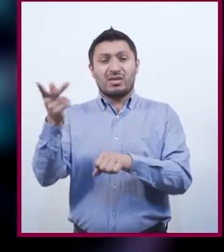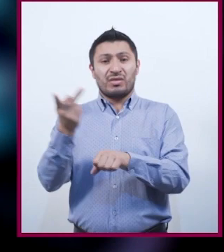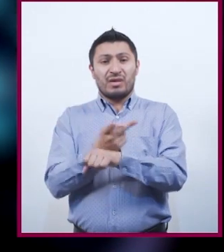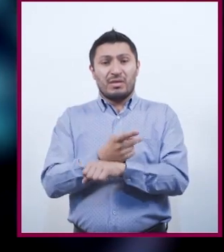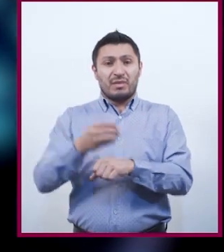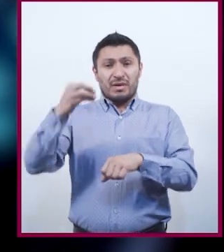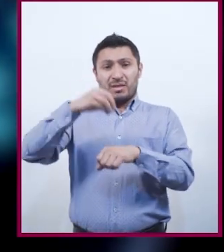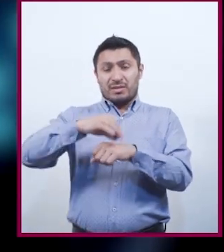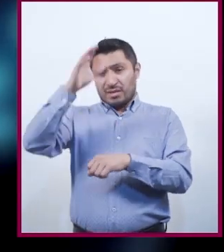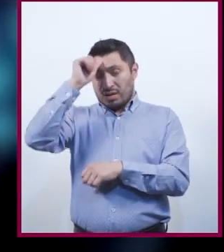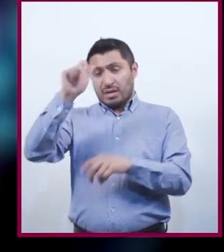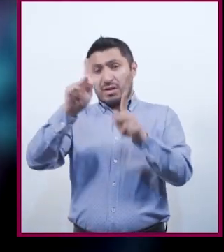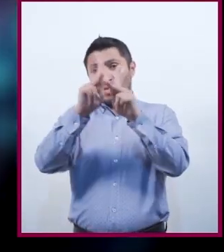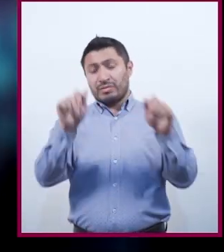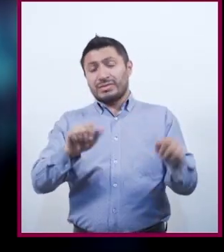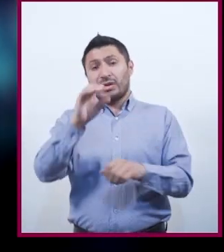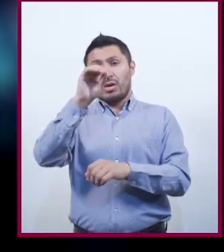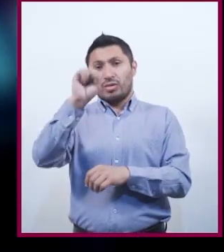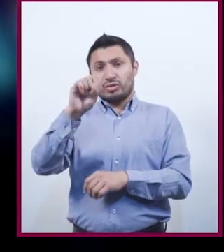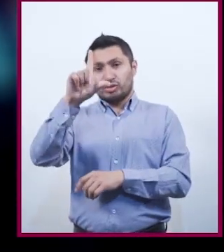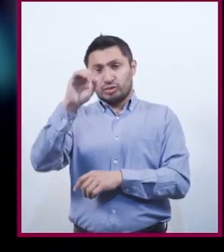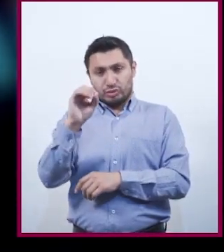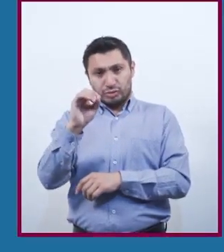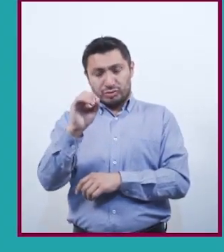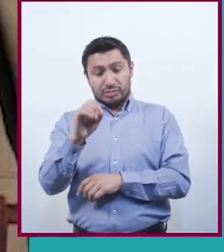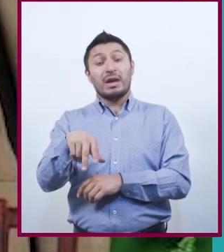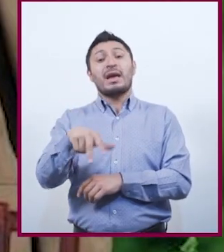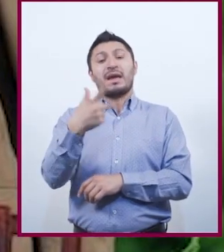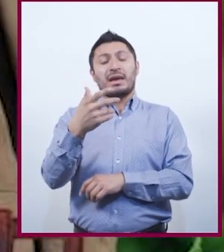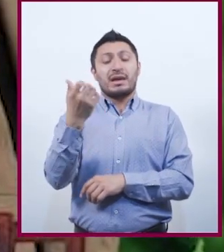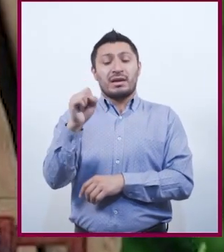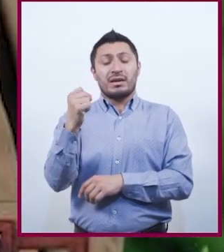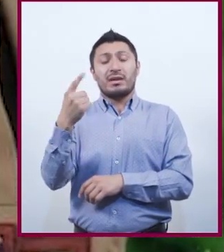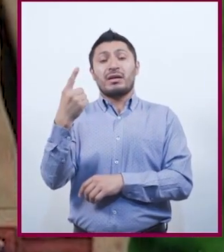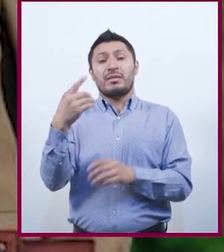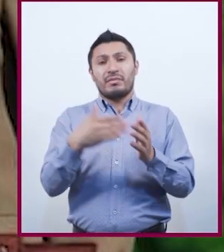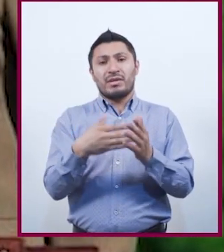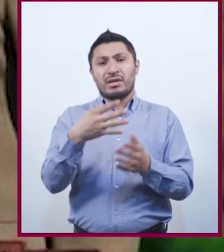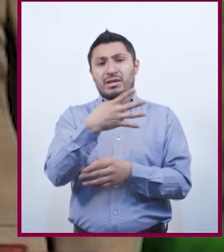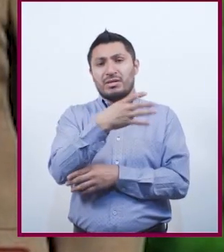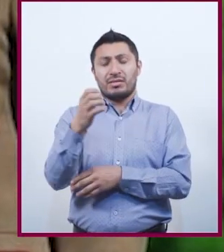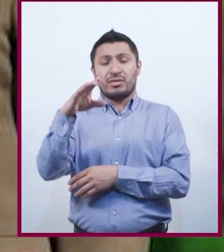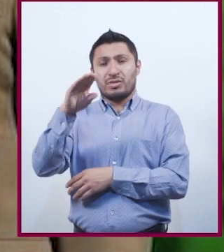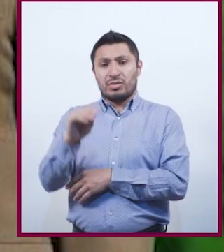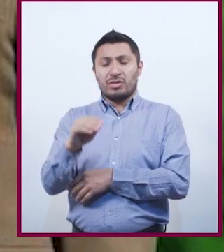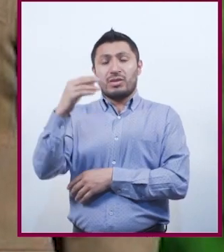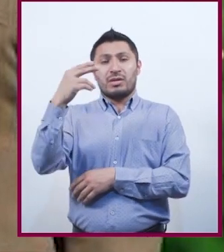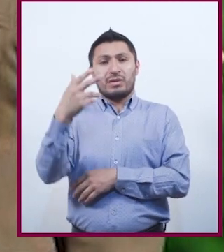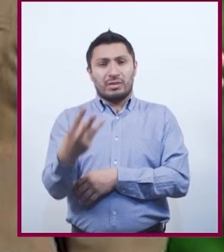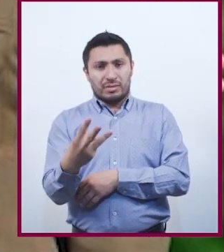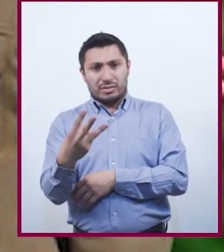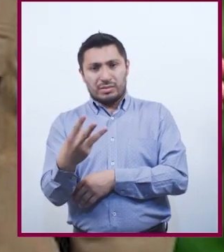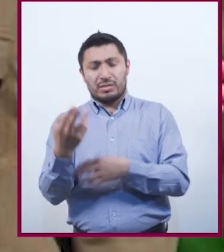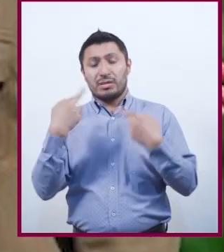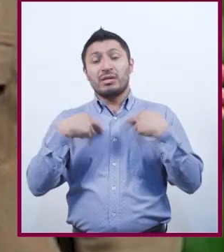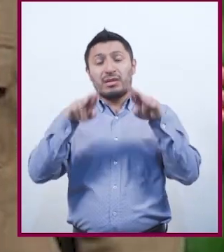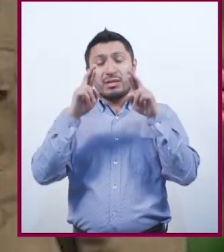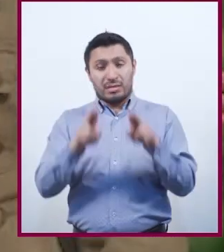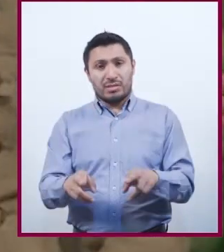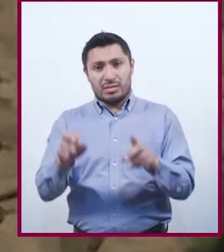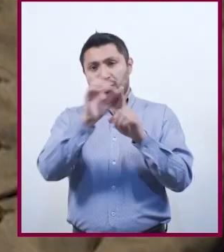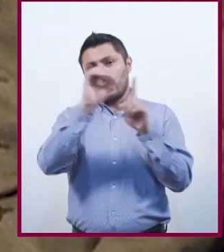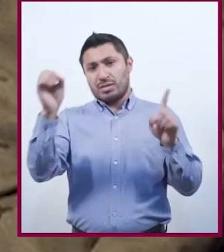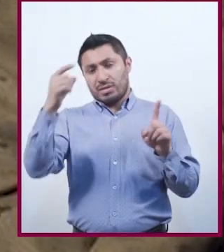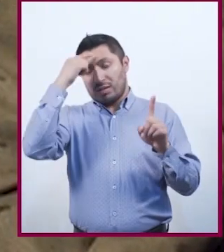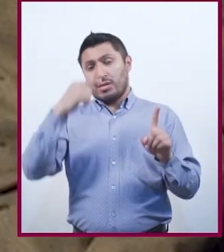¿Qué sucedió en los acuerdos de paz de Oslo? El 13 de septiembre de 1993, el representante de